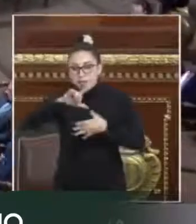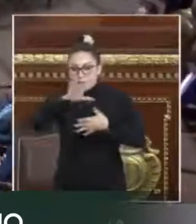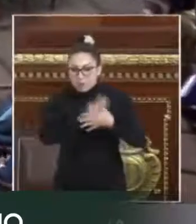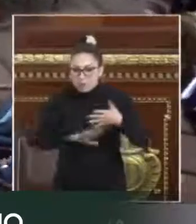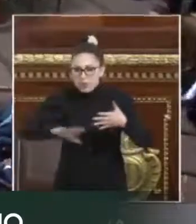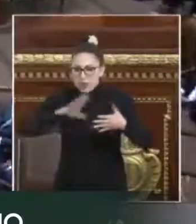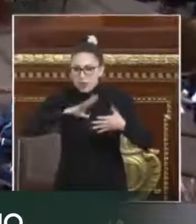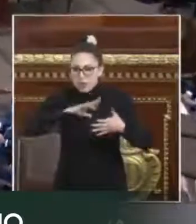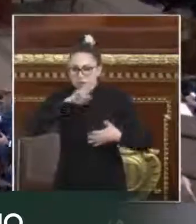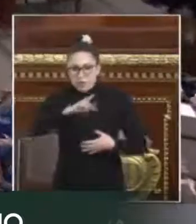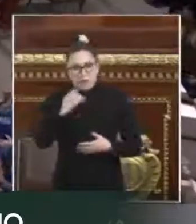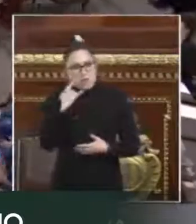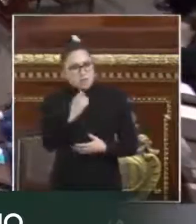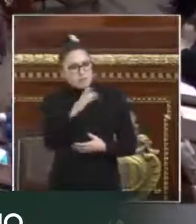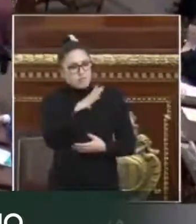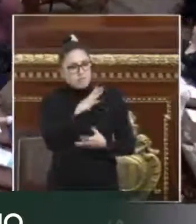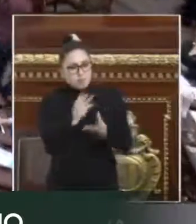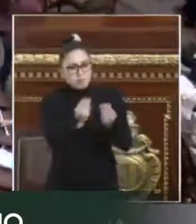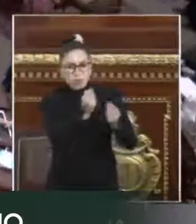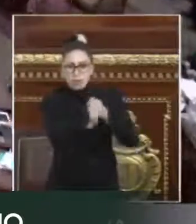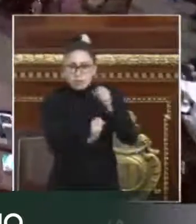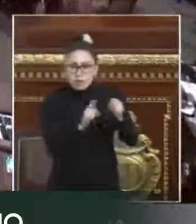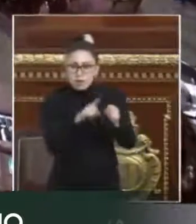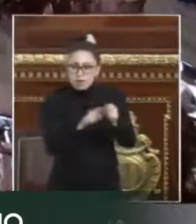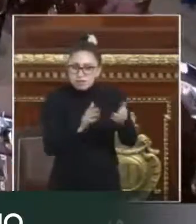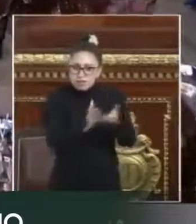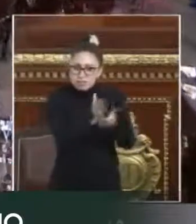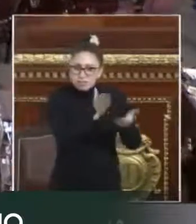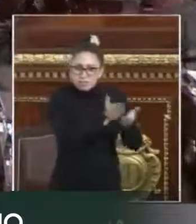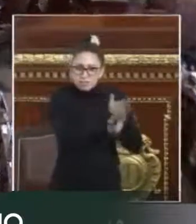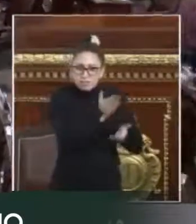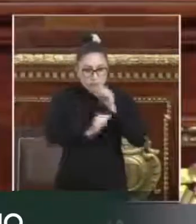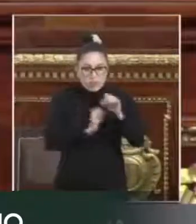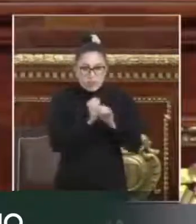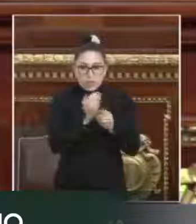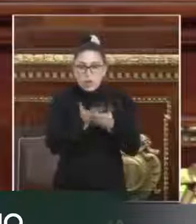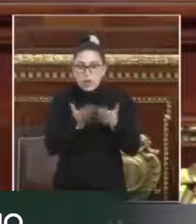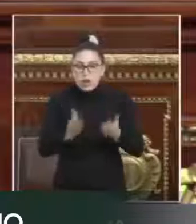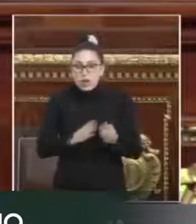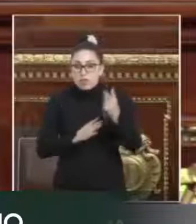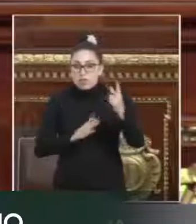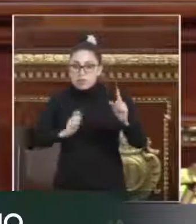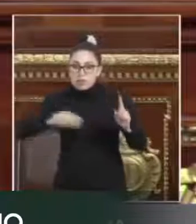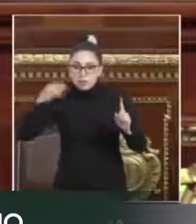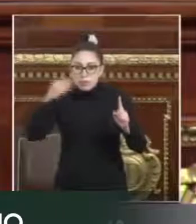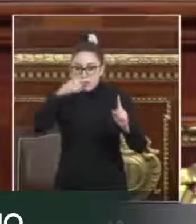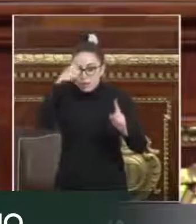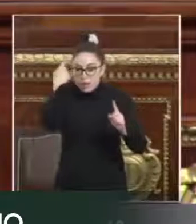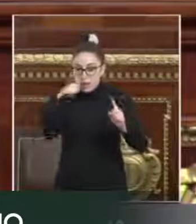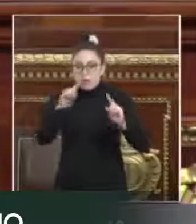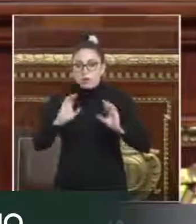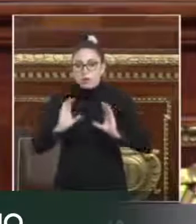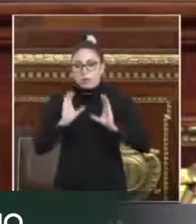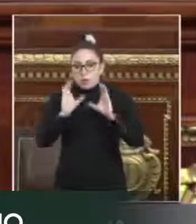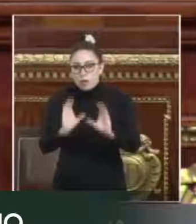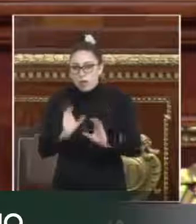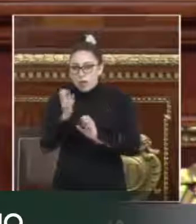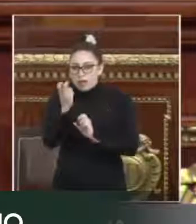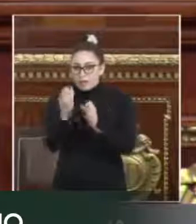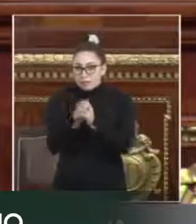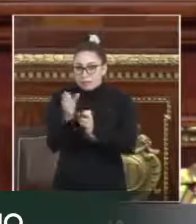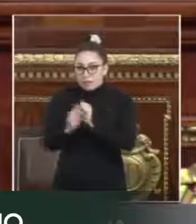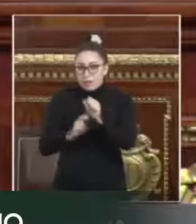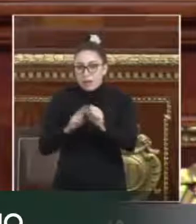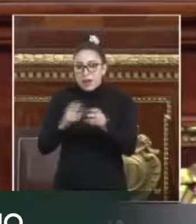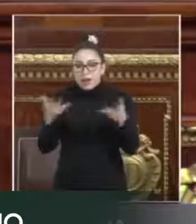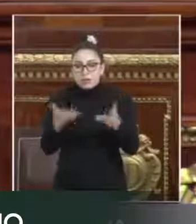la Fundación, donde se encuentran numerosos animales en condiciones de aparente abandono, sin alimento, ni cuidados médicos y sin espacios